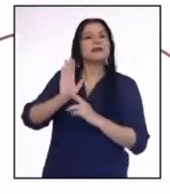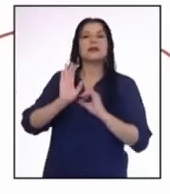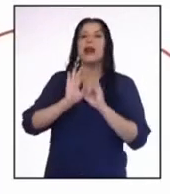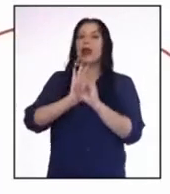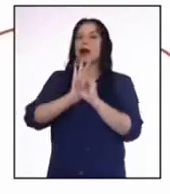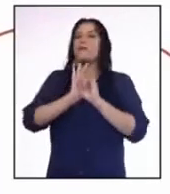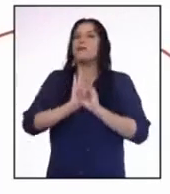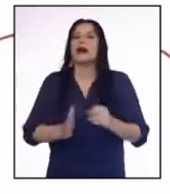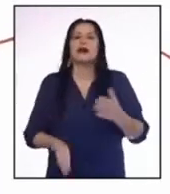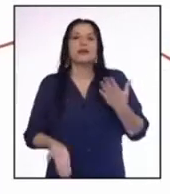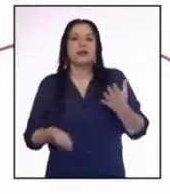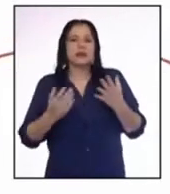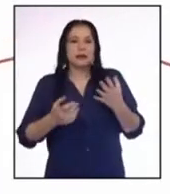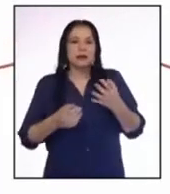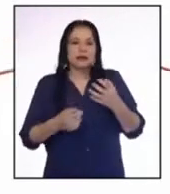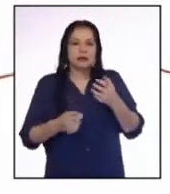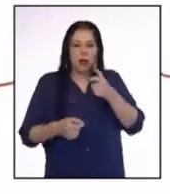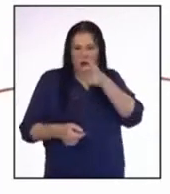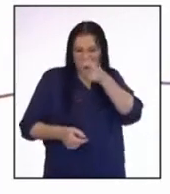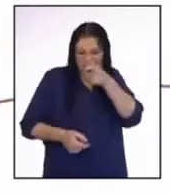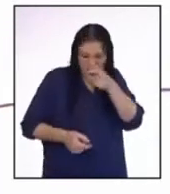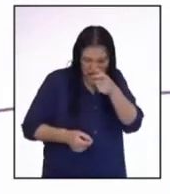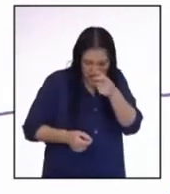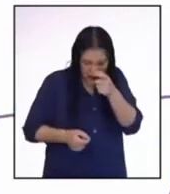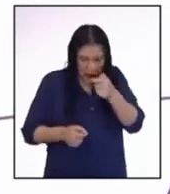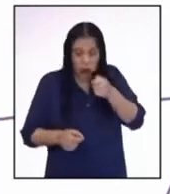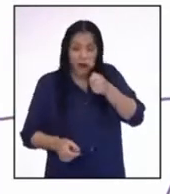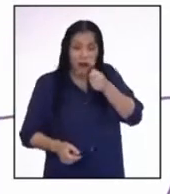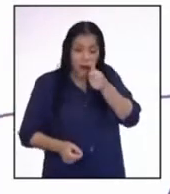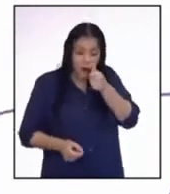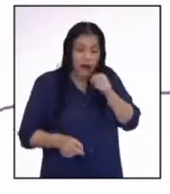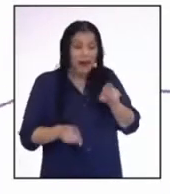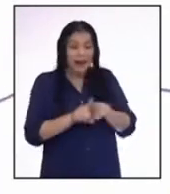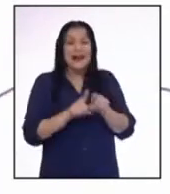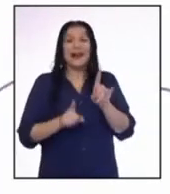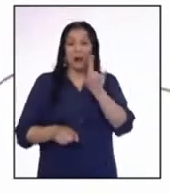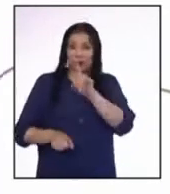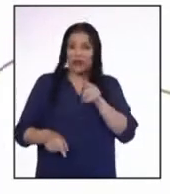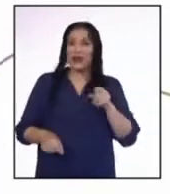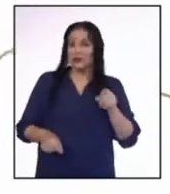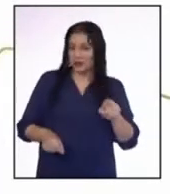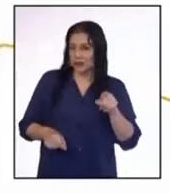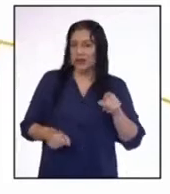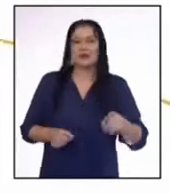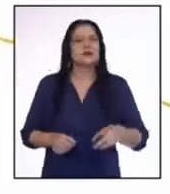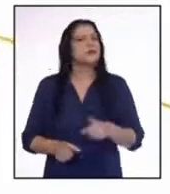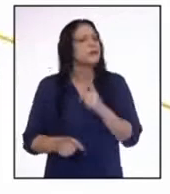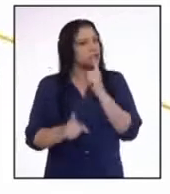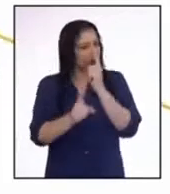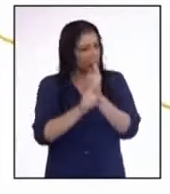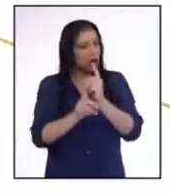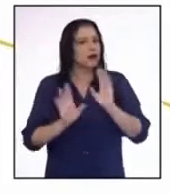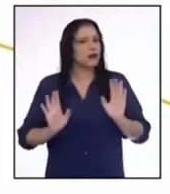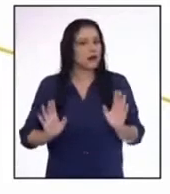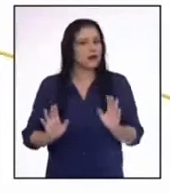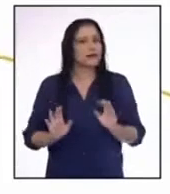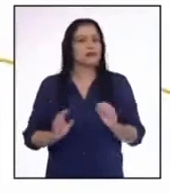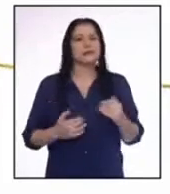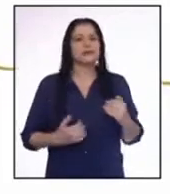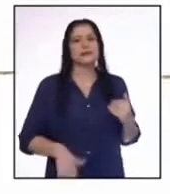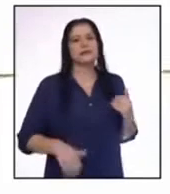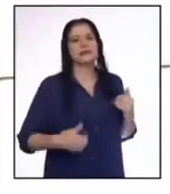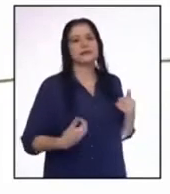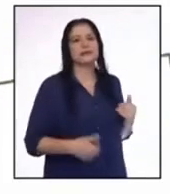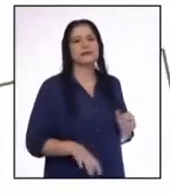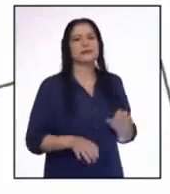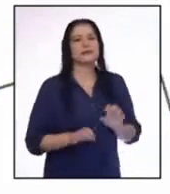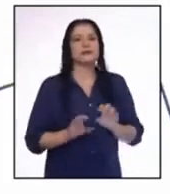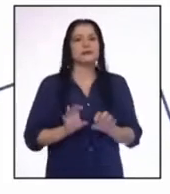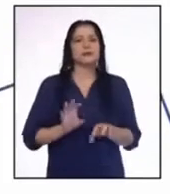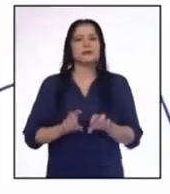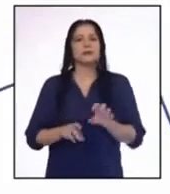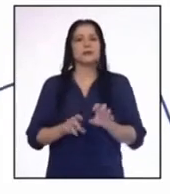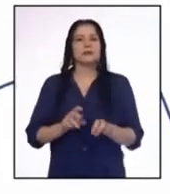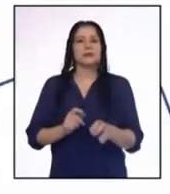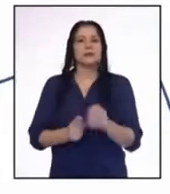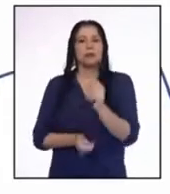imagen ampliada de un insecto, utilizaríamos ese tipo de escala. Efectivamente, Stephanie.